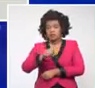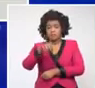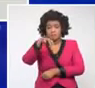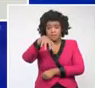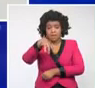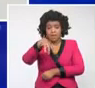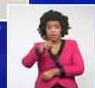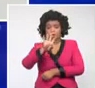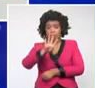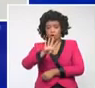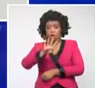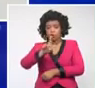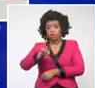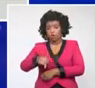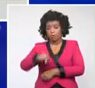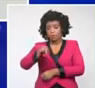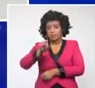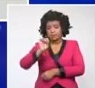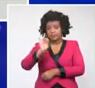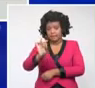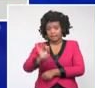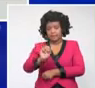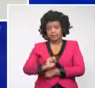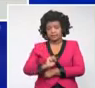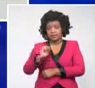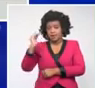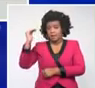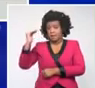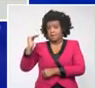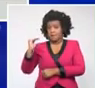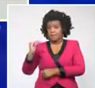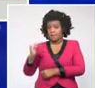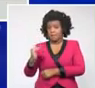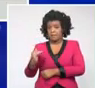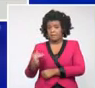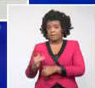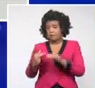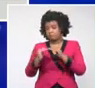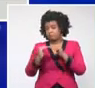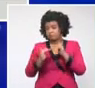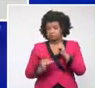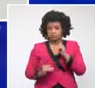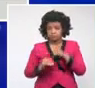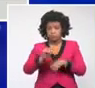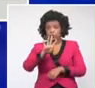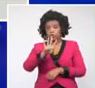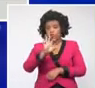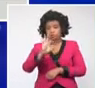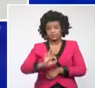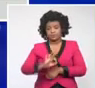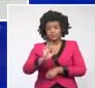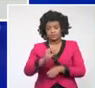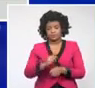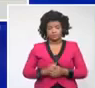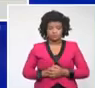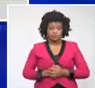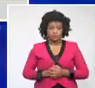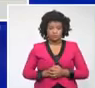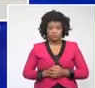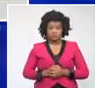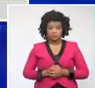el 4,7% y de ahí para abajo por debajo de 4. De